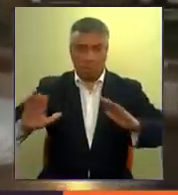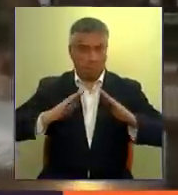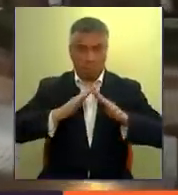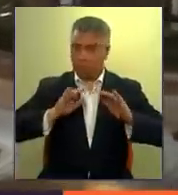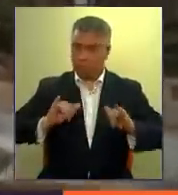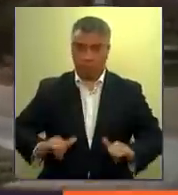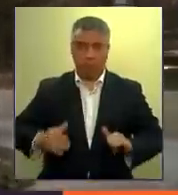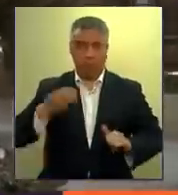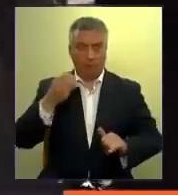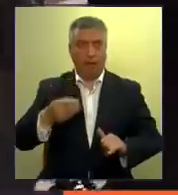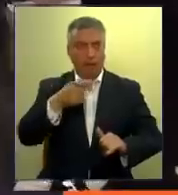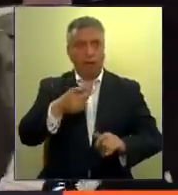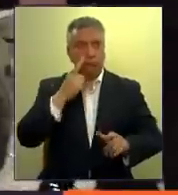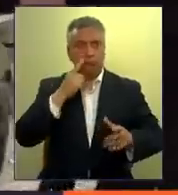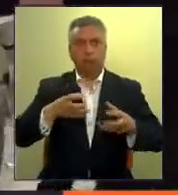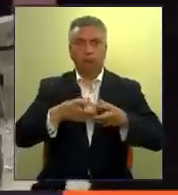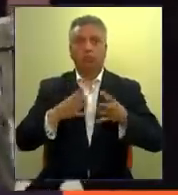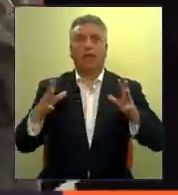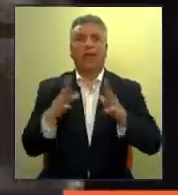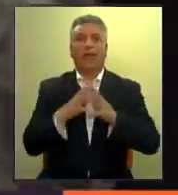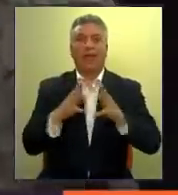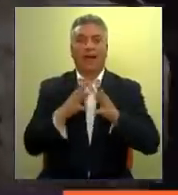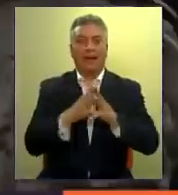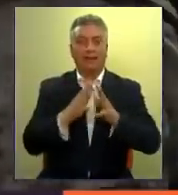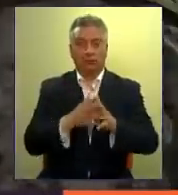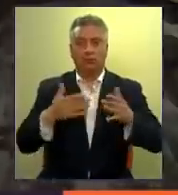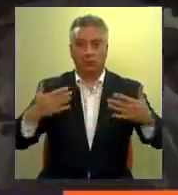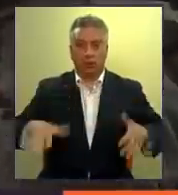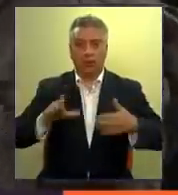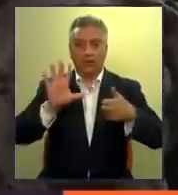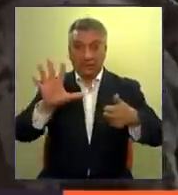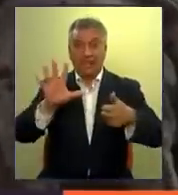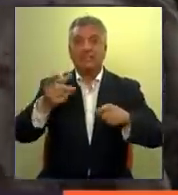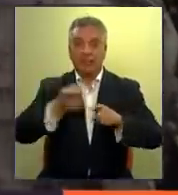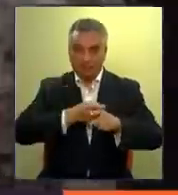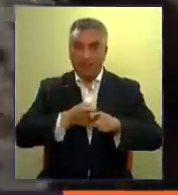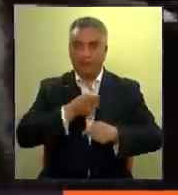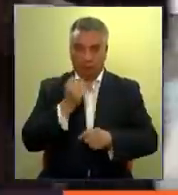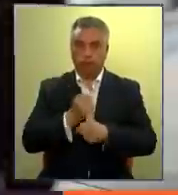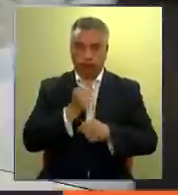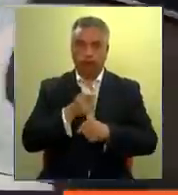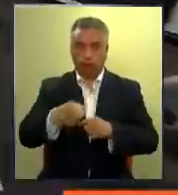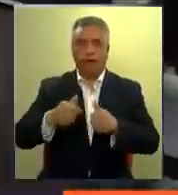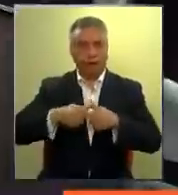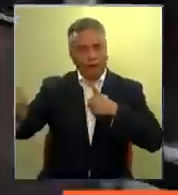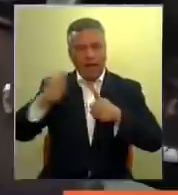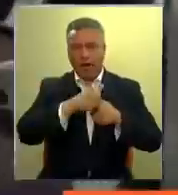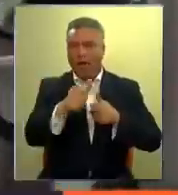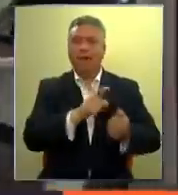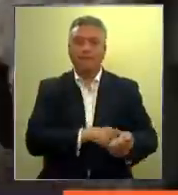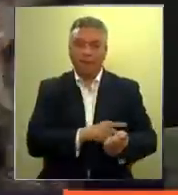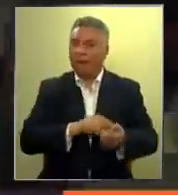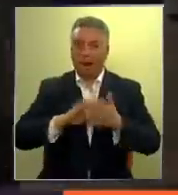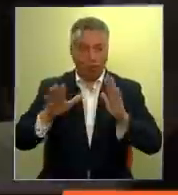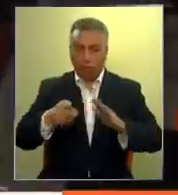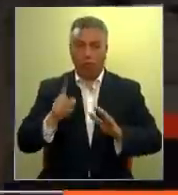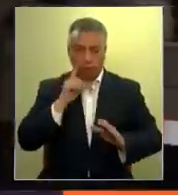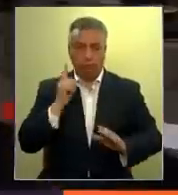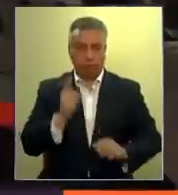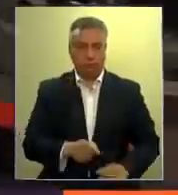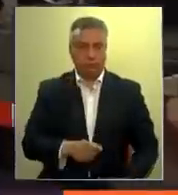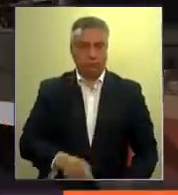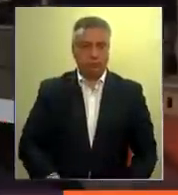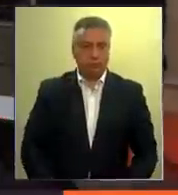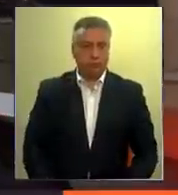una de las unidades de élite del ejército llevan 6 meses cumpliendo esta tarea, lejos de sus familias y afectos. Pareja,